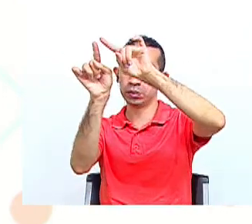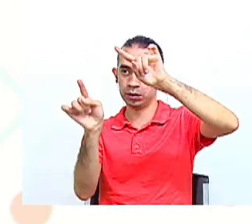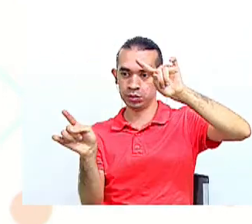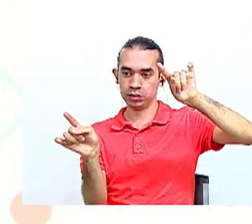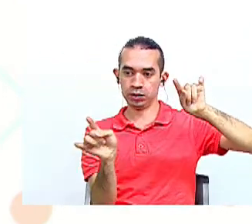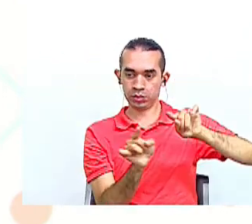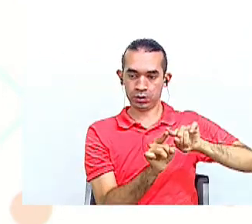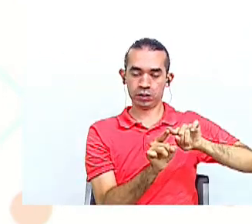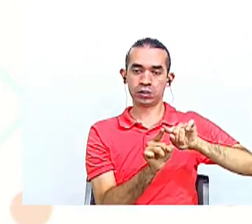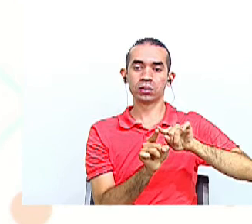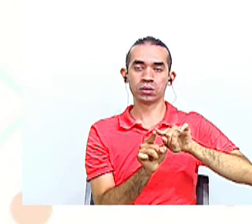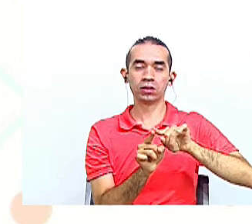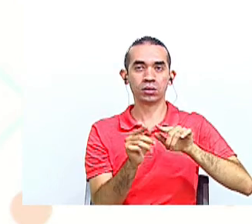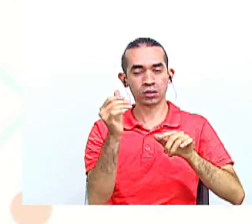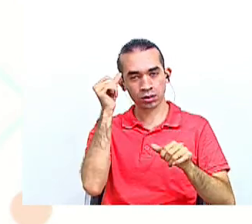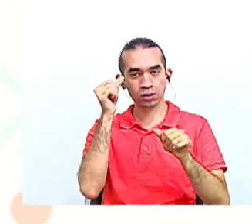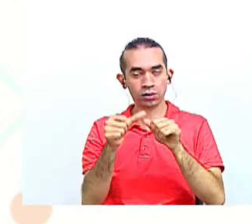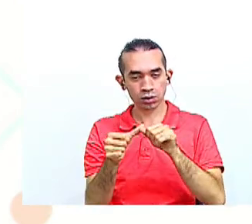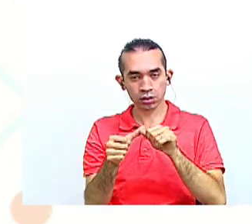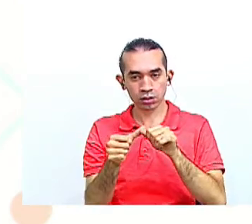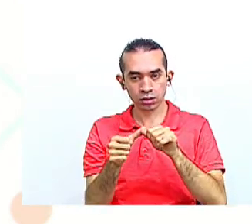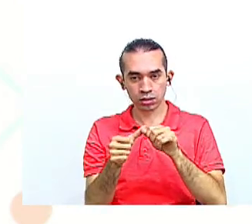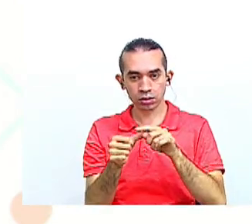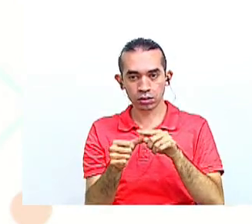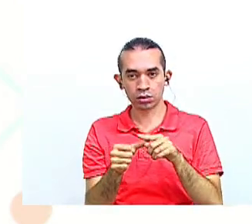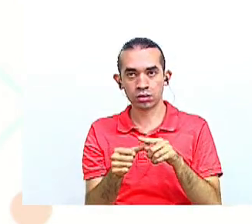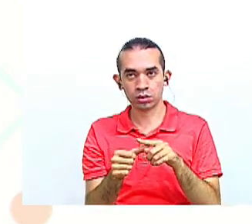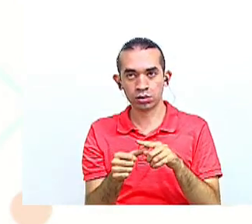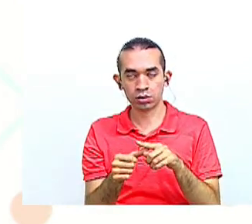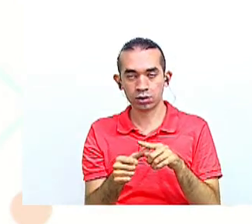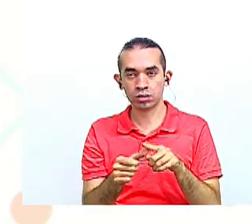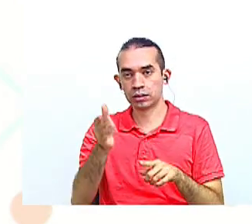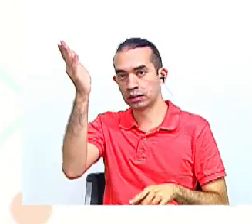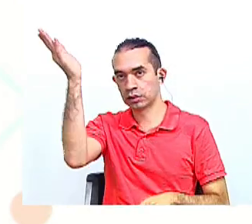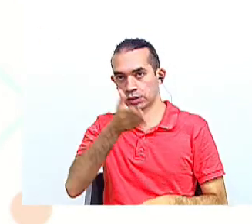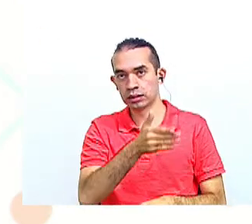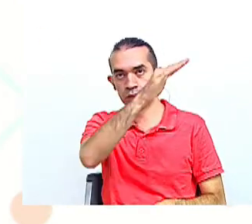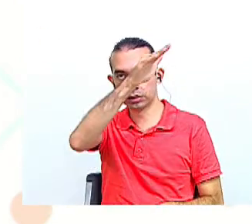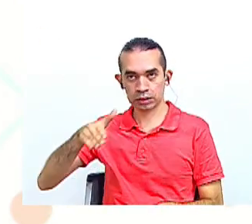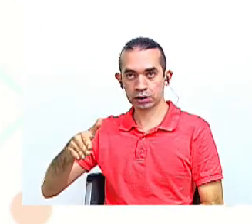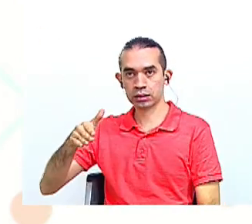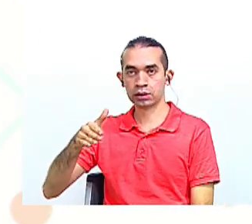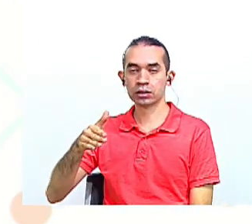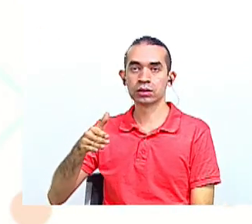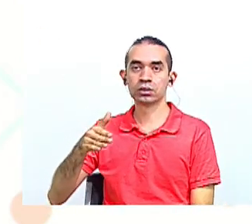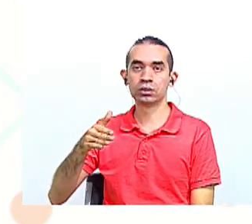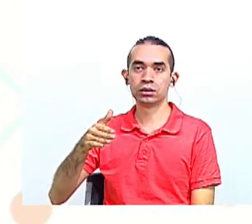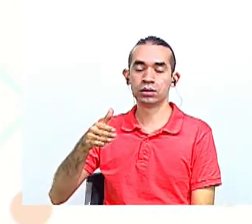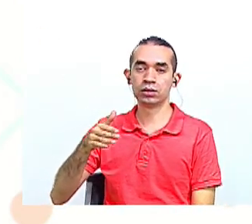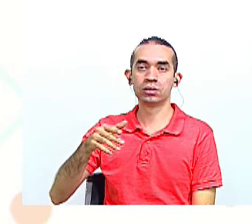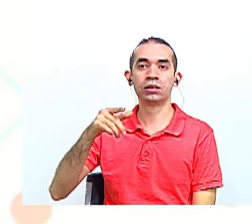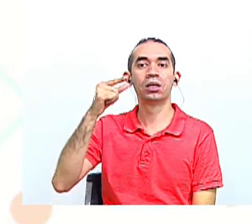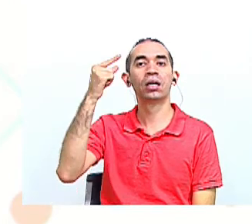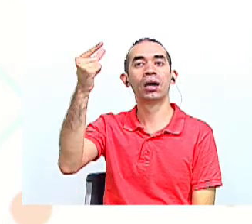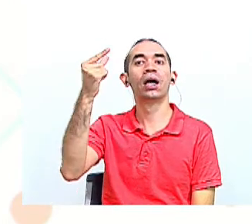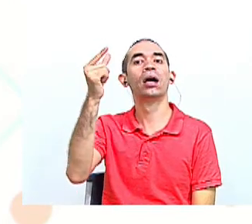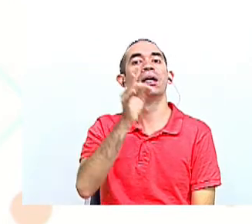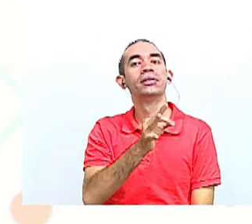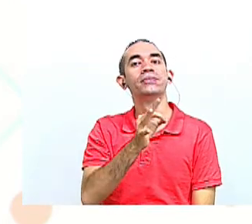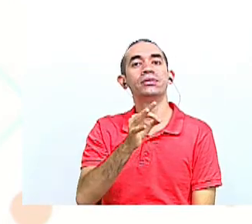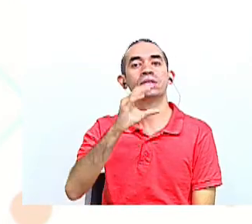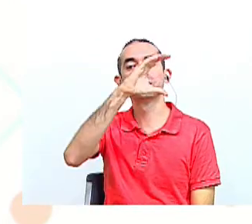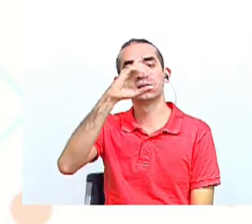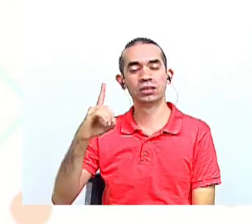Recuerdan también que las diagonales del rombo, que en este caso son GF y CD, se bisecan, o